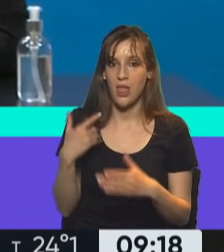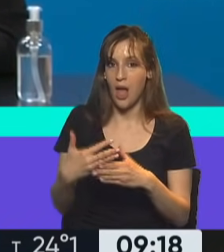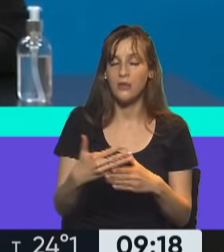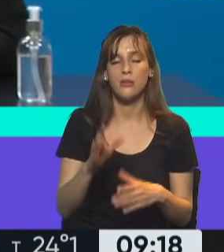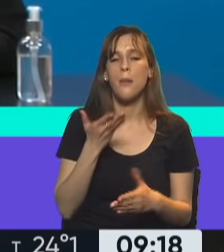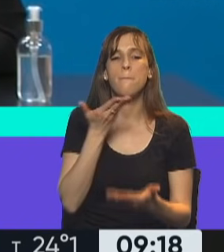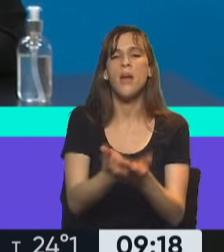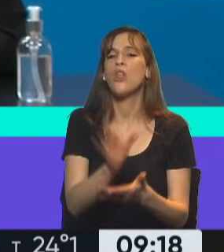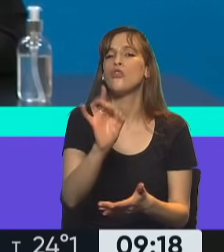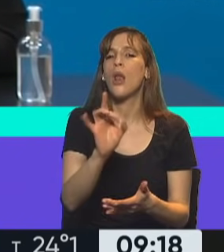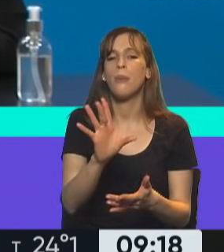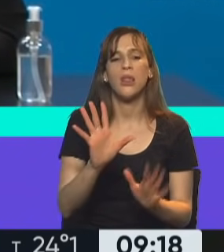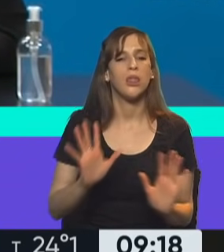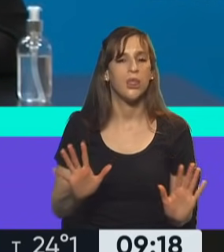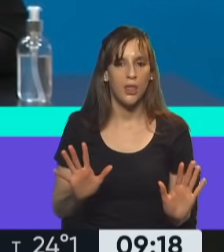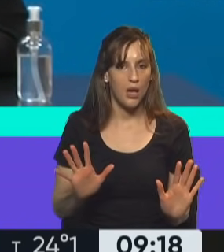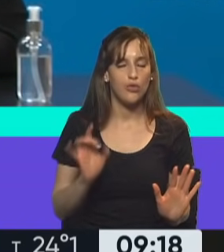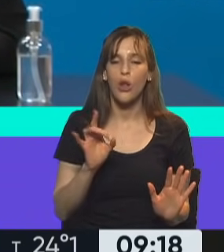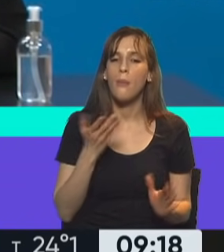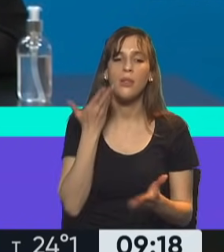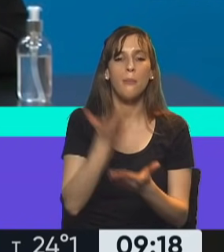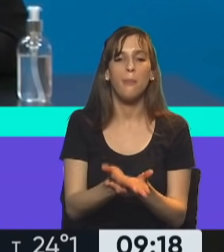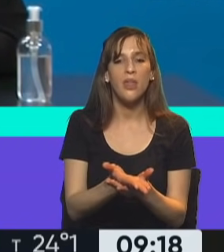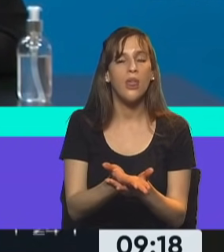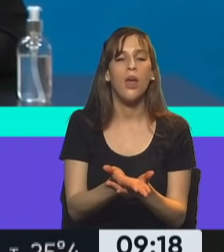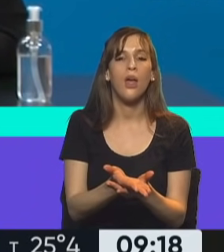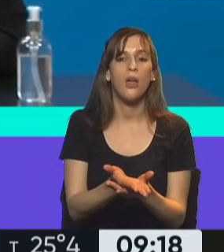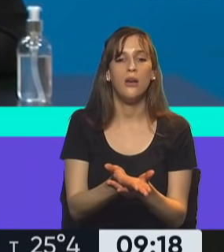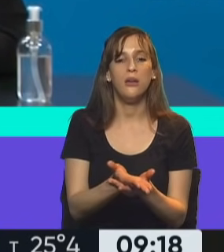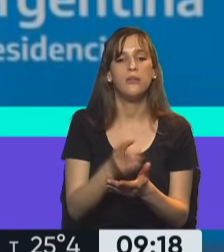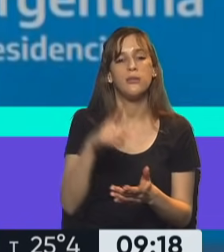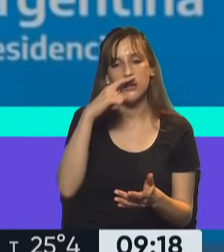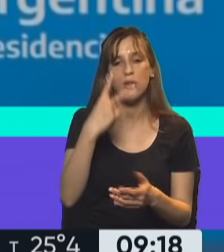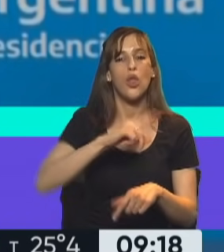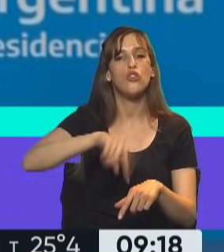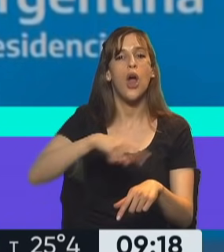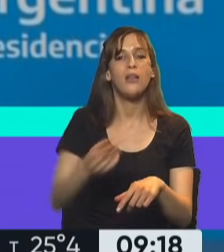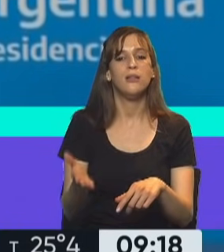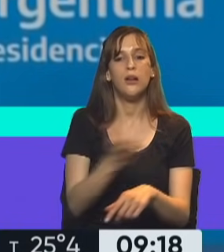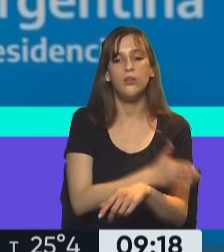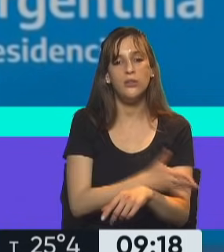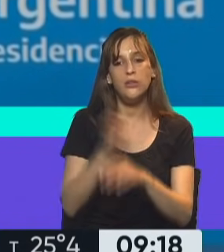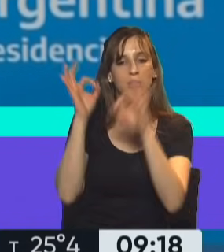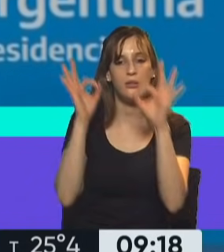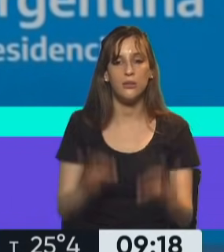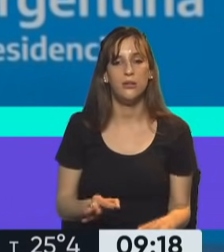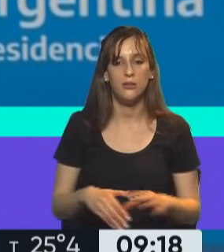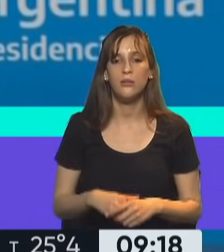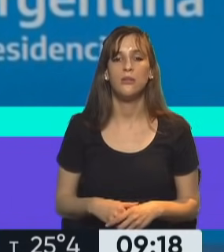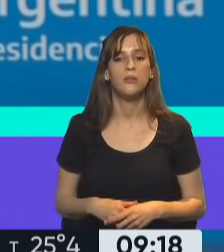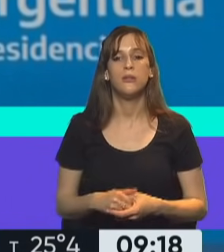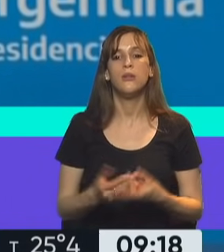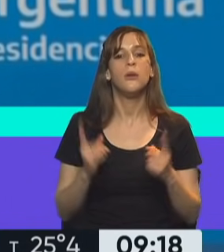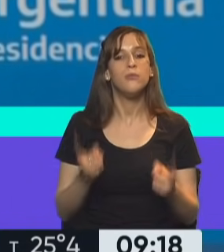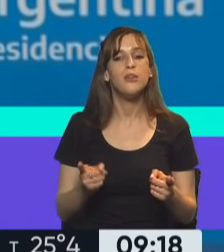completo de vacunación y el PCR 72 horas antes del PCR negativo, 72 horas antes de la entrada. Y después la exhibición también de cuarentena para los